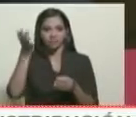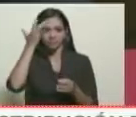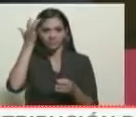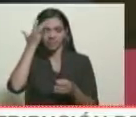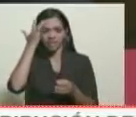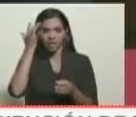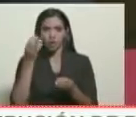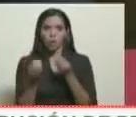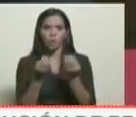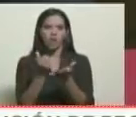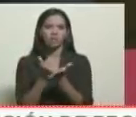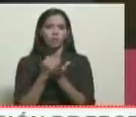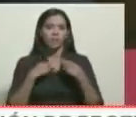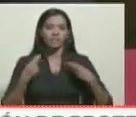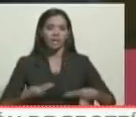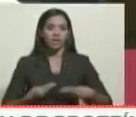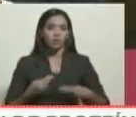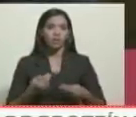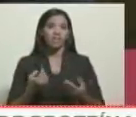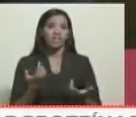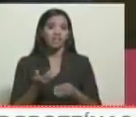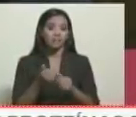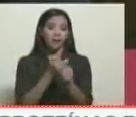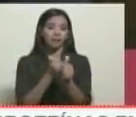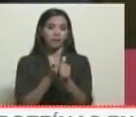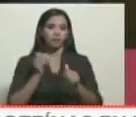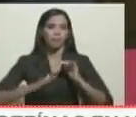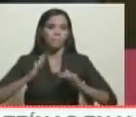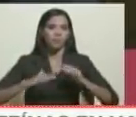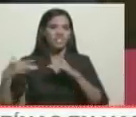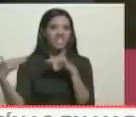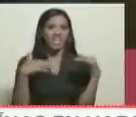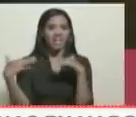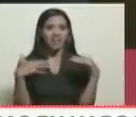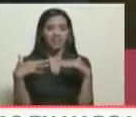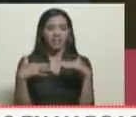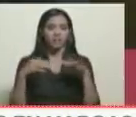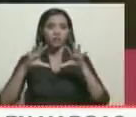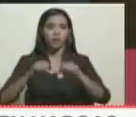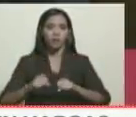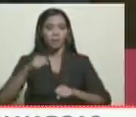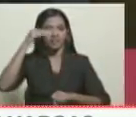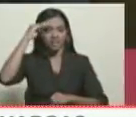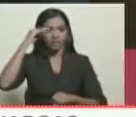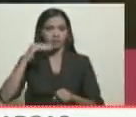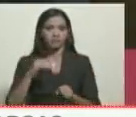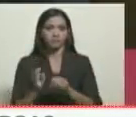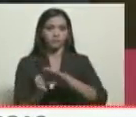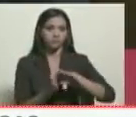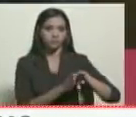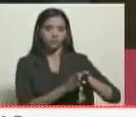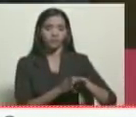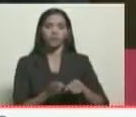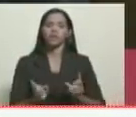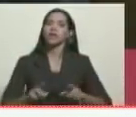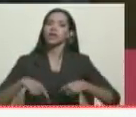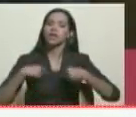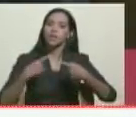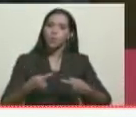una ayuda humanitaria y tuvo tambores de guerra de una intervención militar. Y luego esto que ahora acabamos de observar y